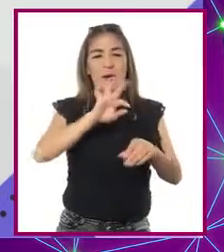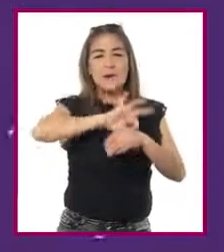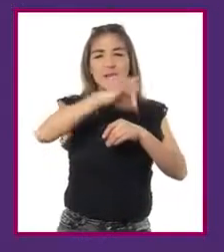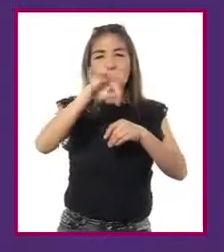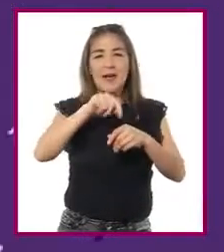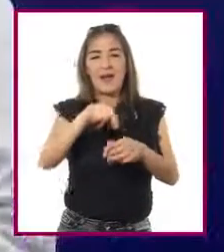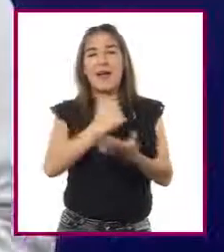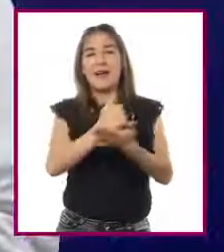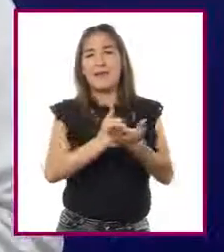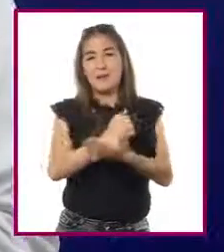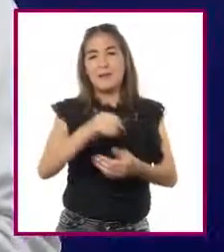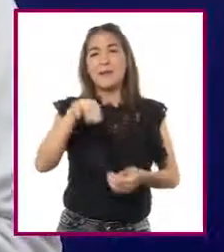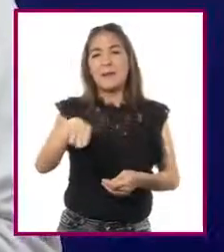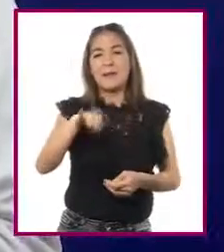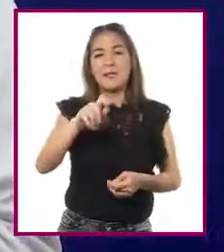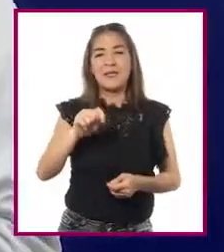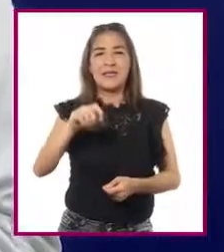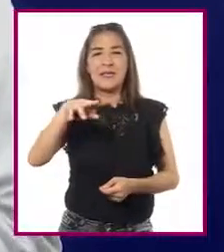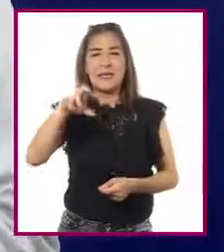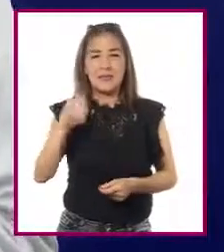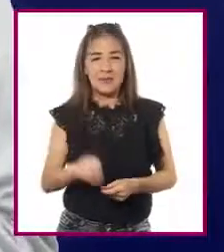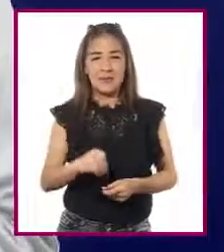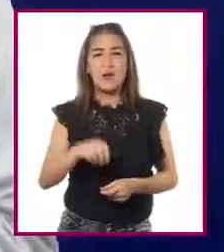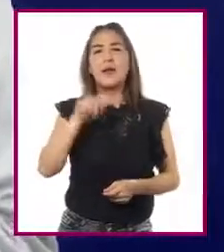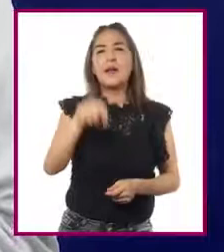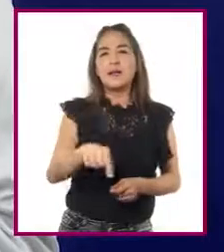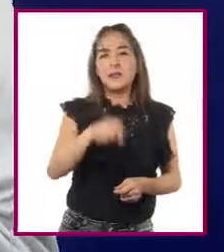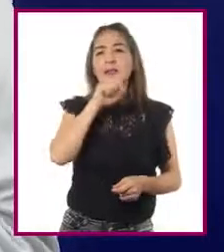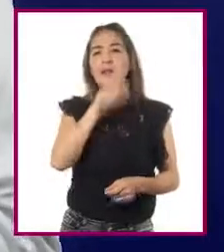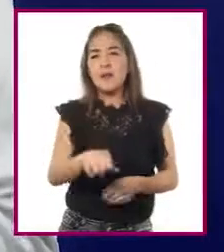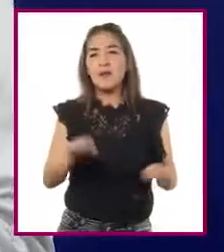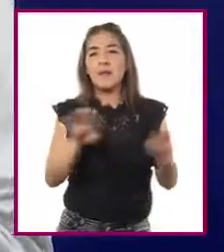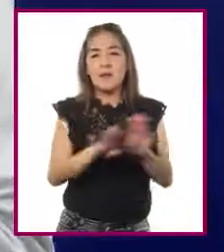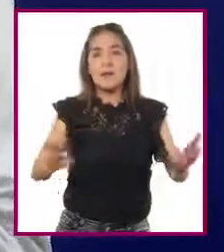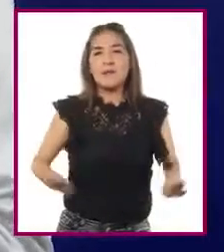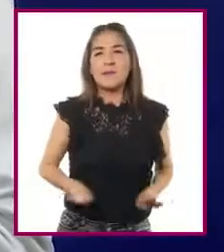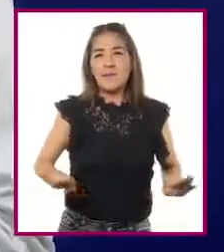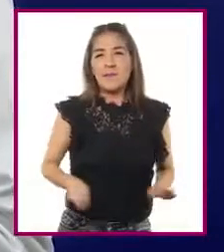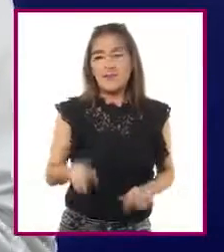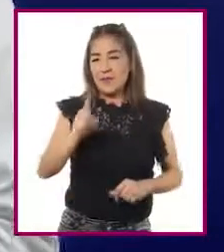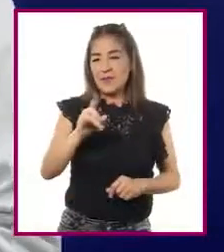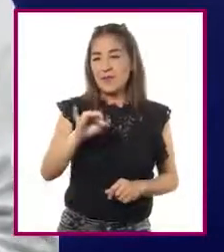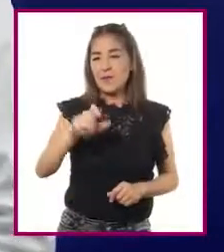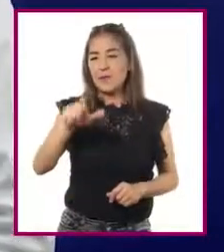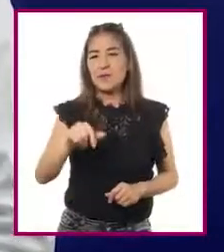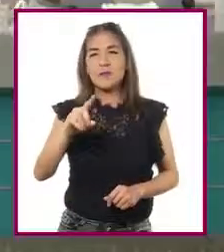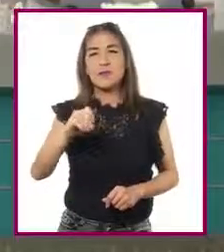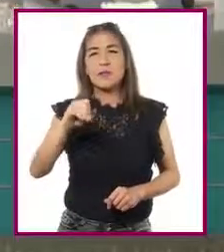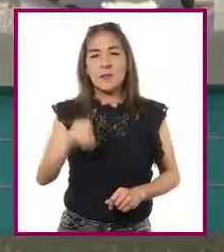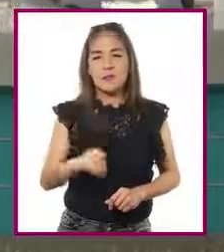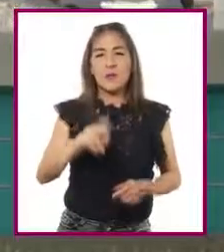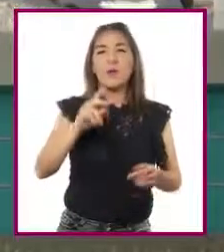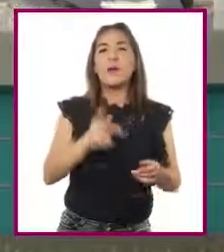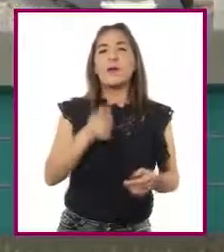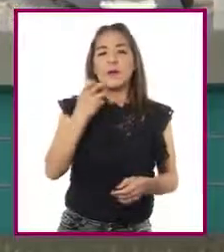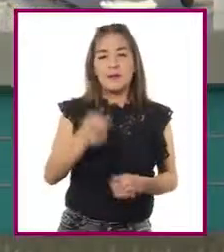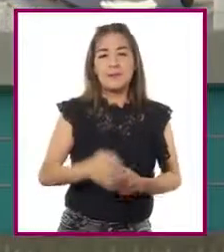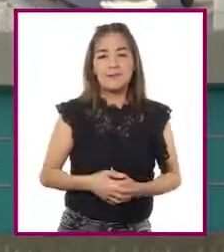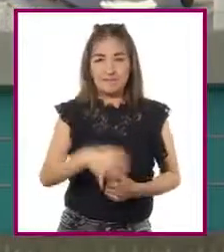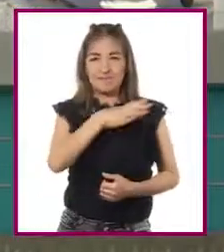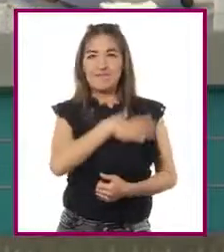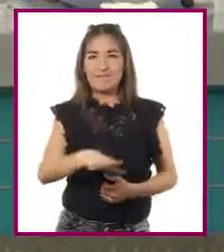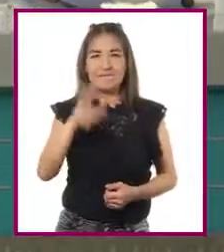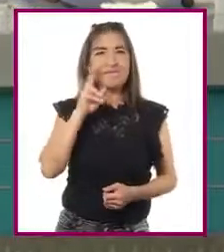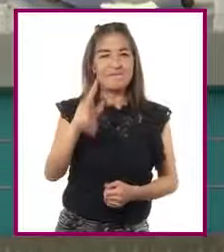metileno. Por lo que podemos decir que también es una reacción de óxido-reducción reversible. Increíble,